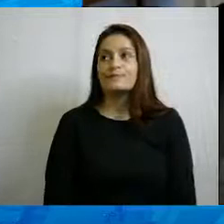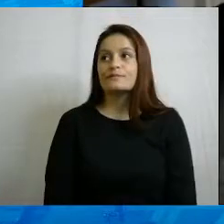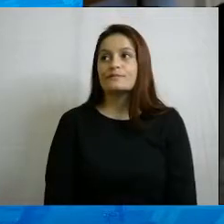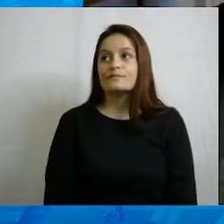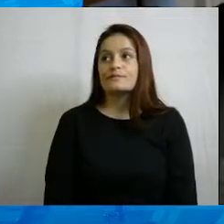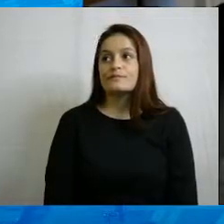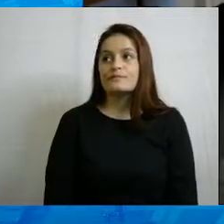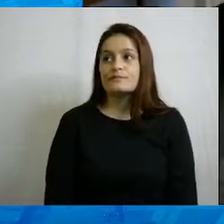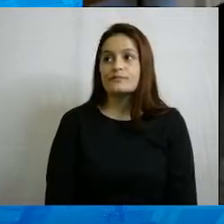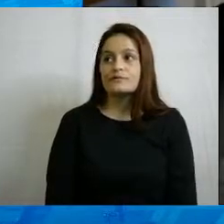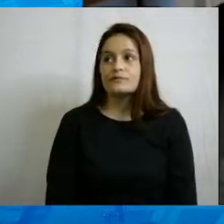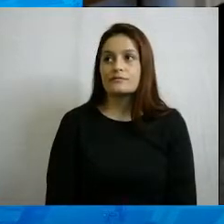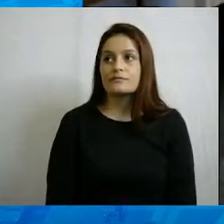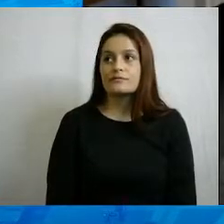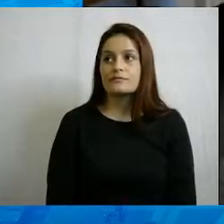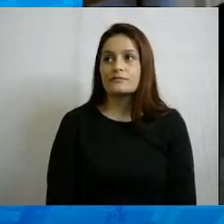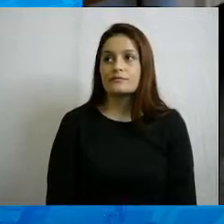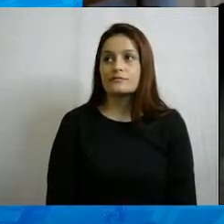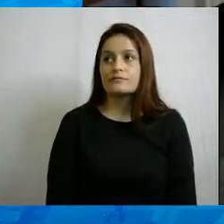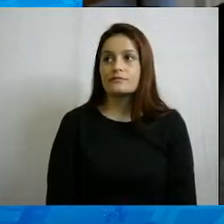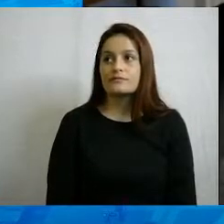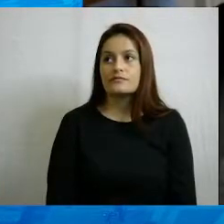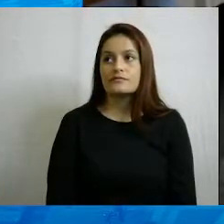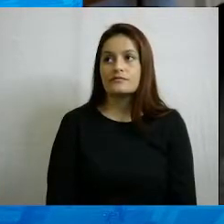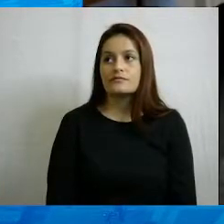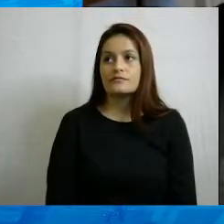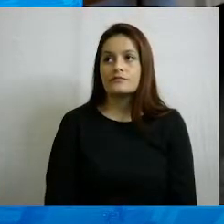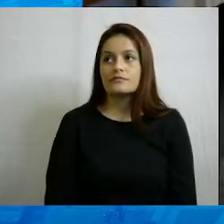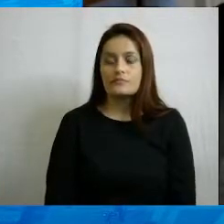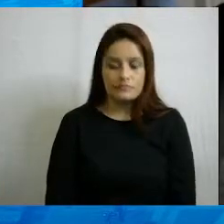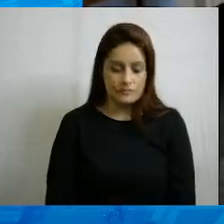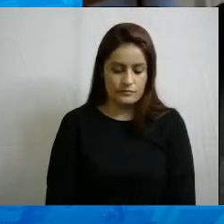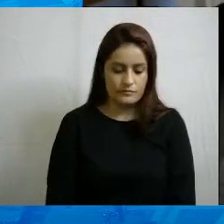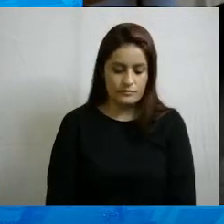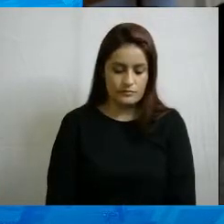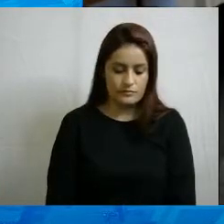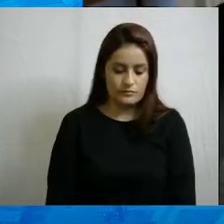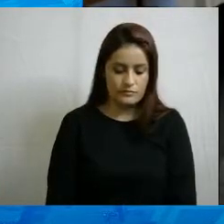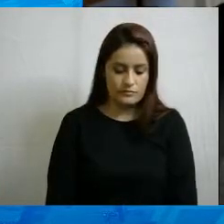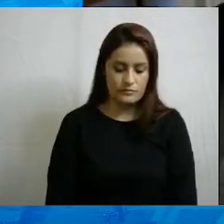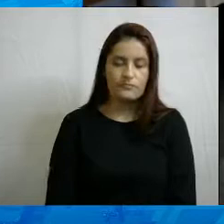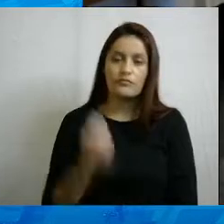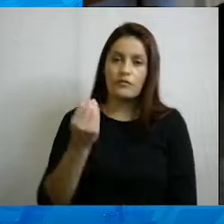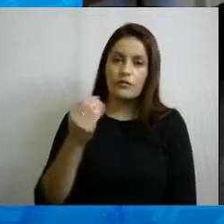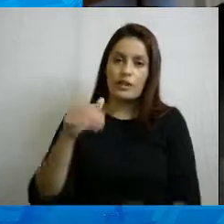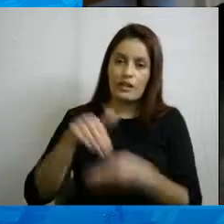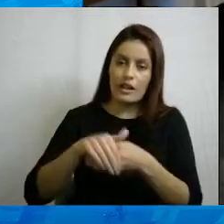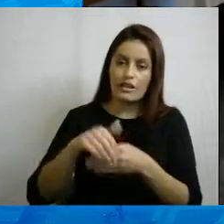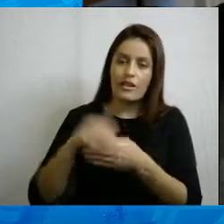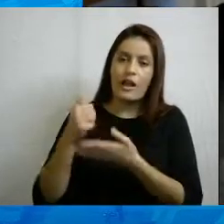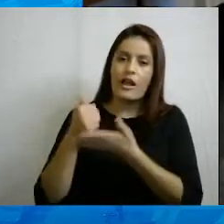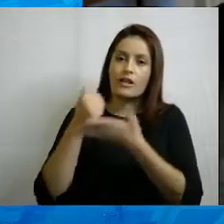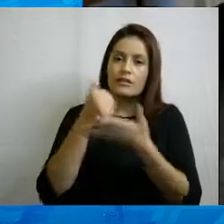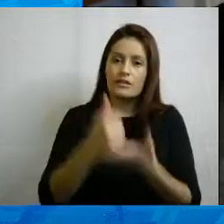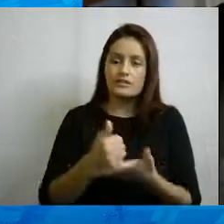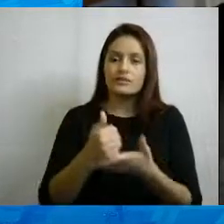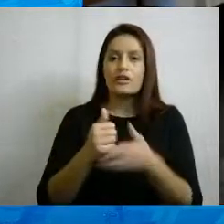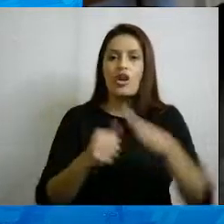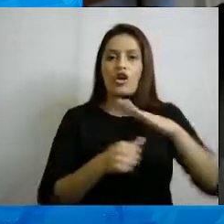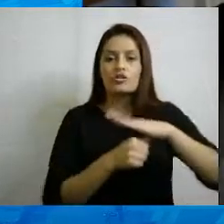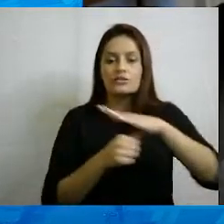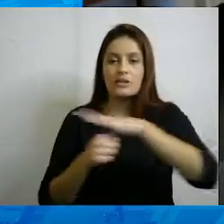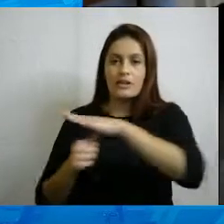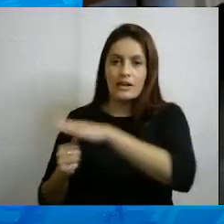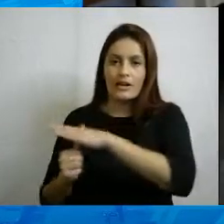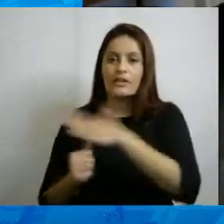Está la directora también del... Hola, buenas tardes, alcaldesa, concejales.